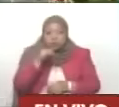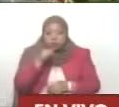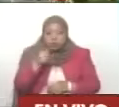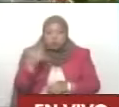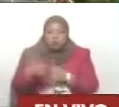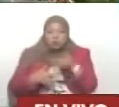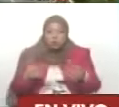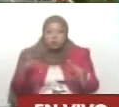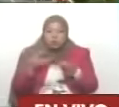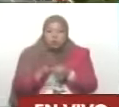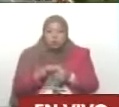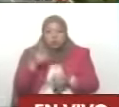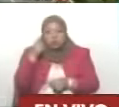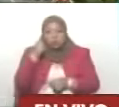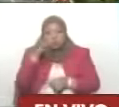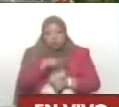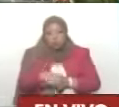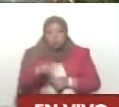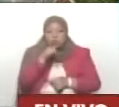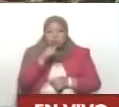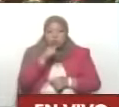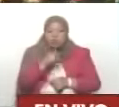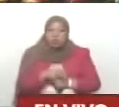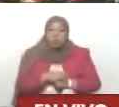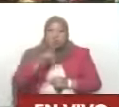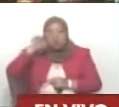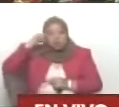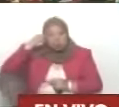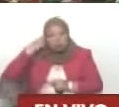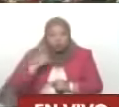dice la propaganda, ¿sí? Mira, tú me recuerdas,